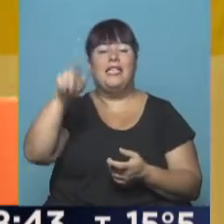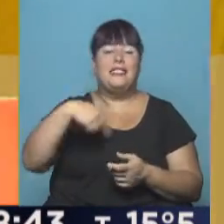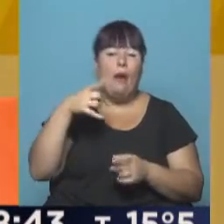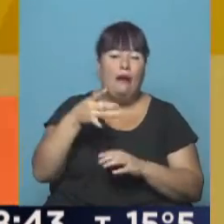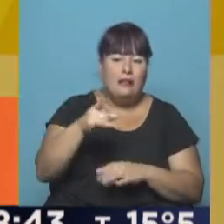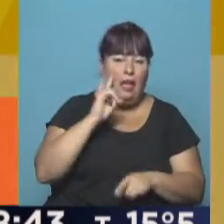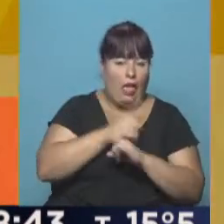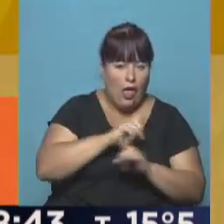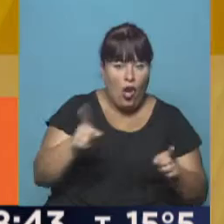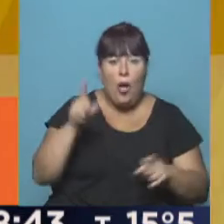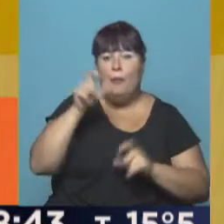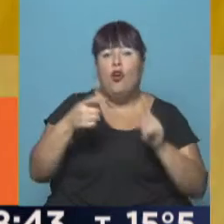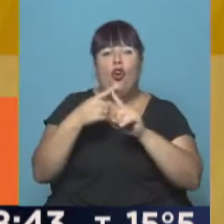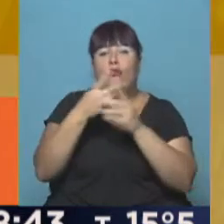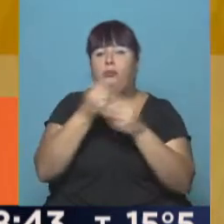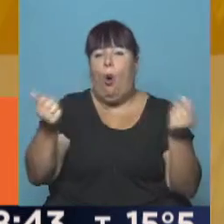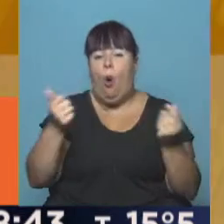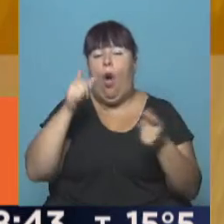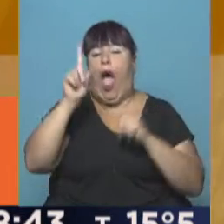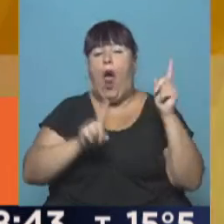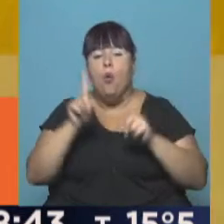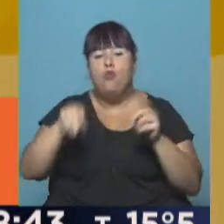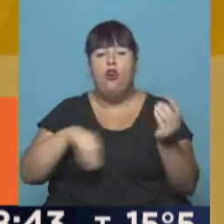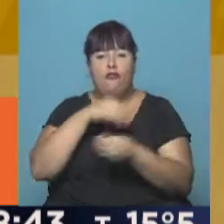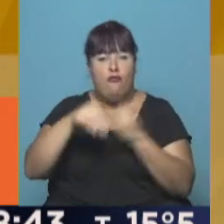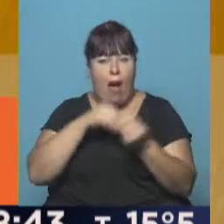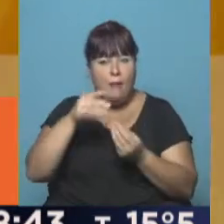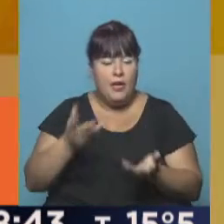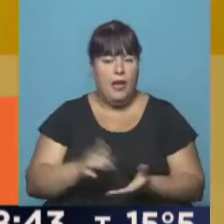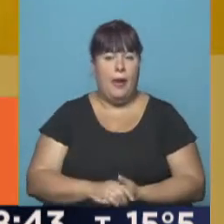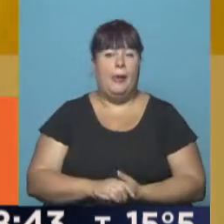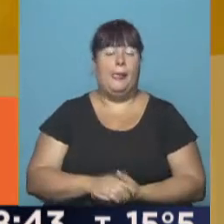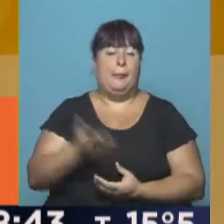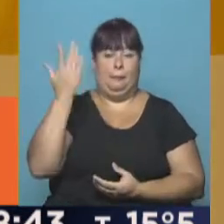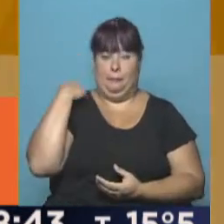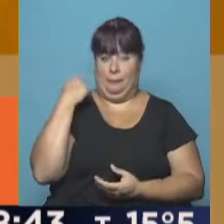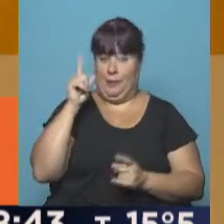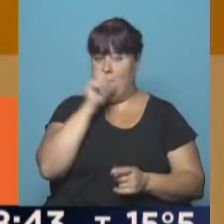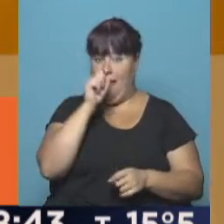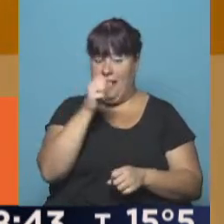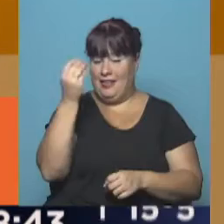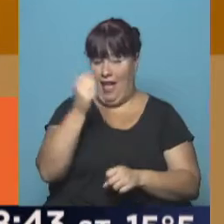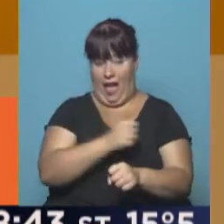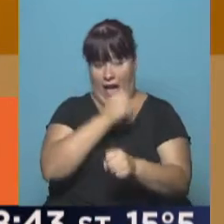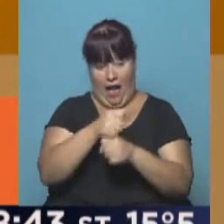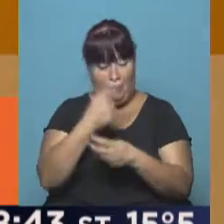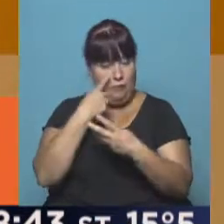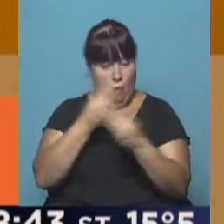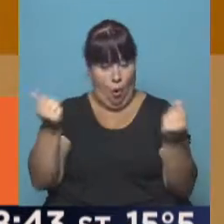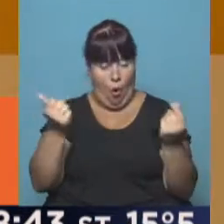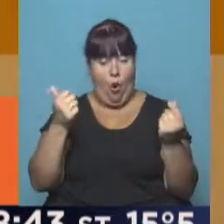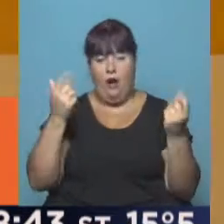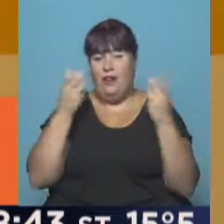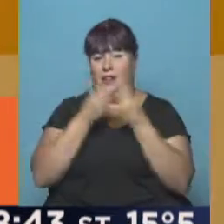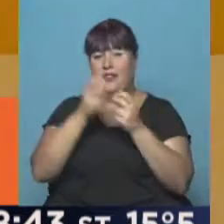de este tren, gente que no tiene contacto justamente con estos familiares desde el día del concierto. Recordemos, colapsó